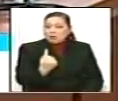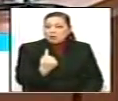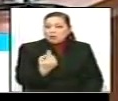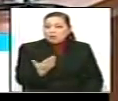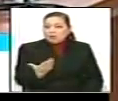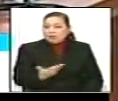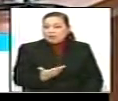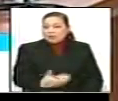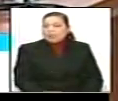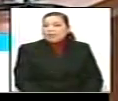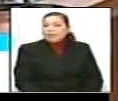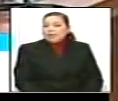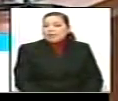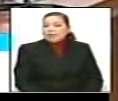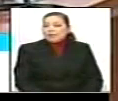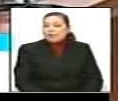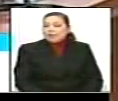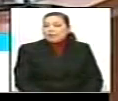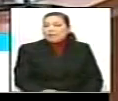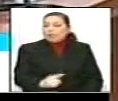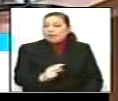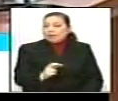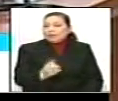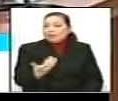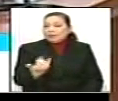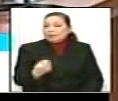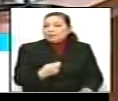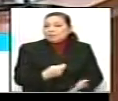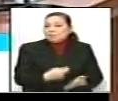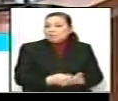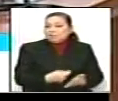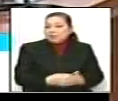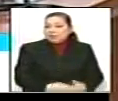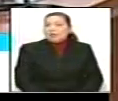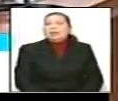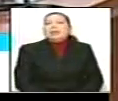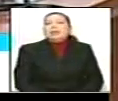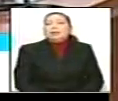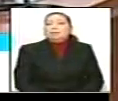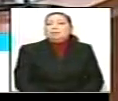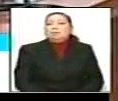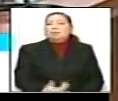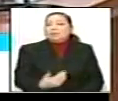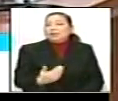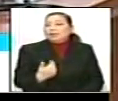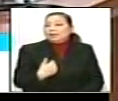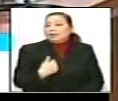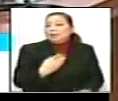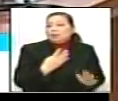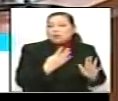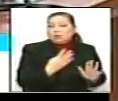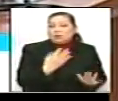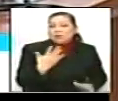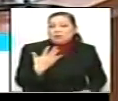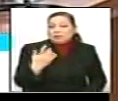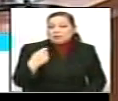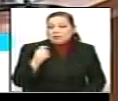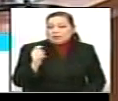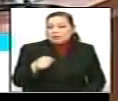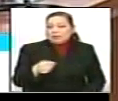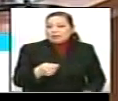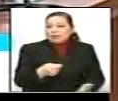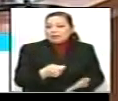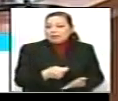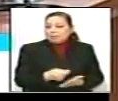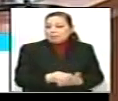referente al TUO. En ese pago, como usted bien lo ha dicho, ya tenemos un 95% realizado el